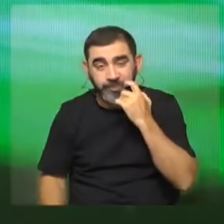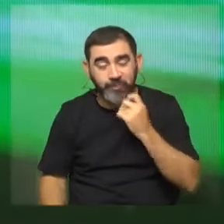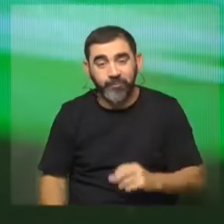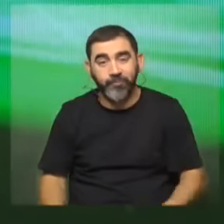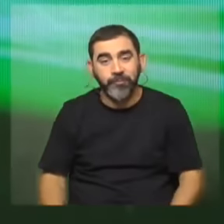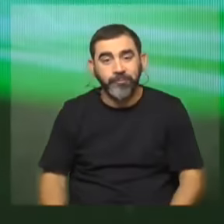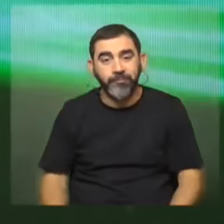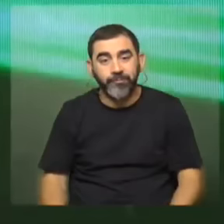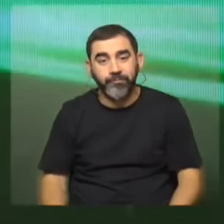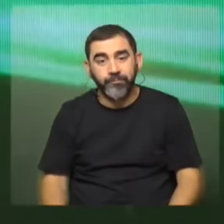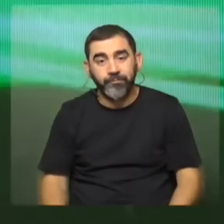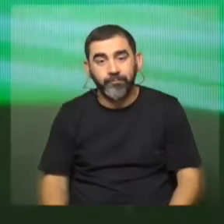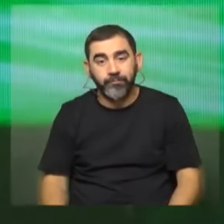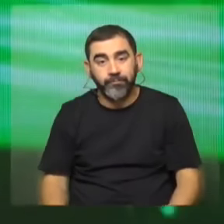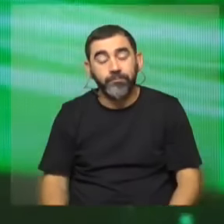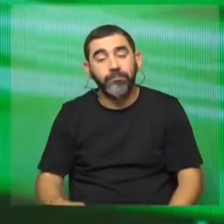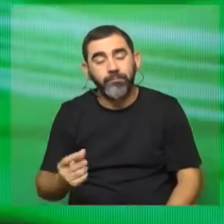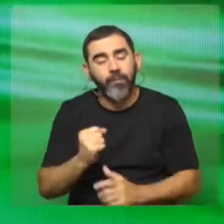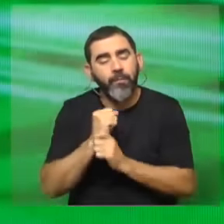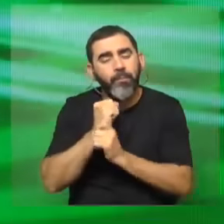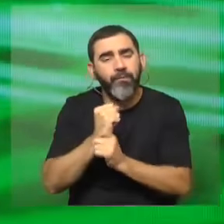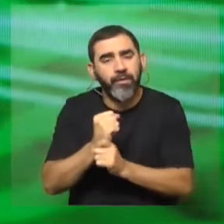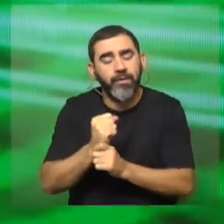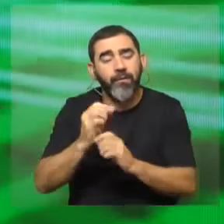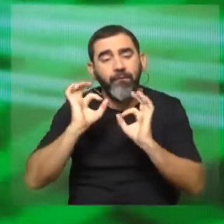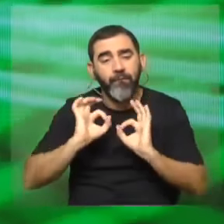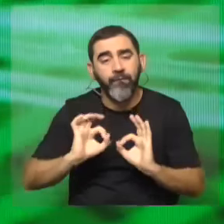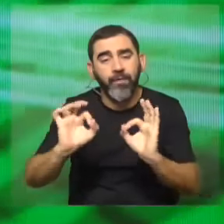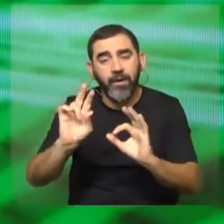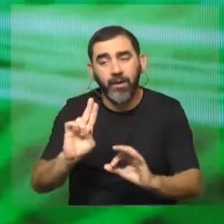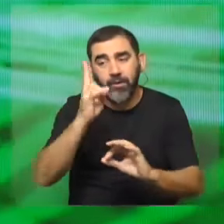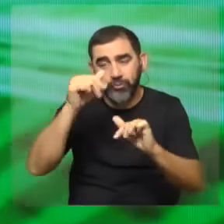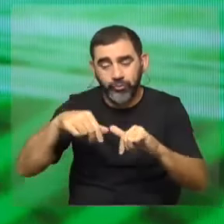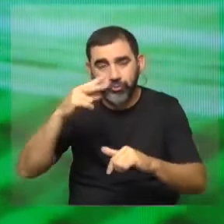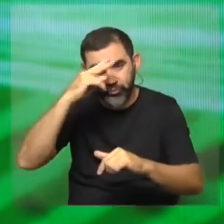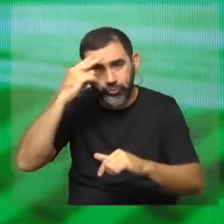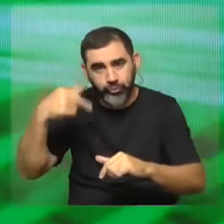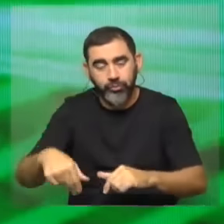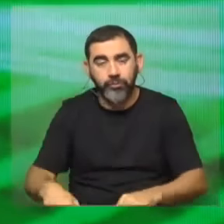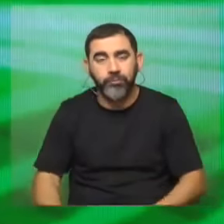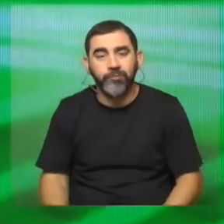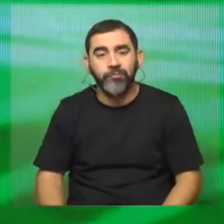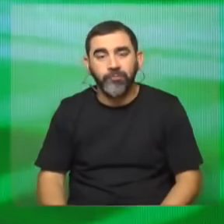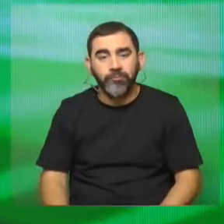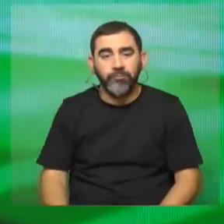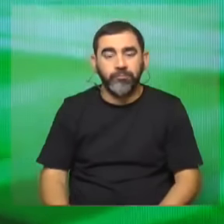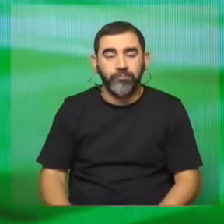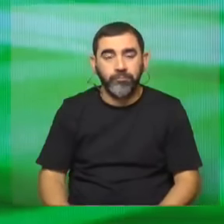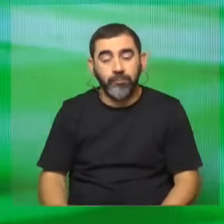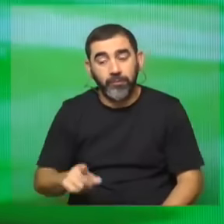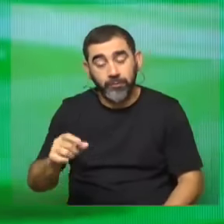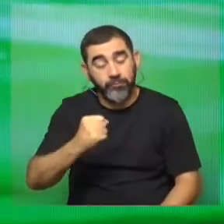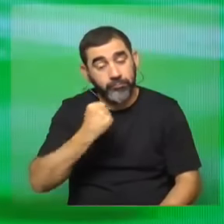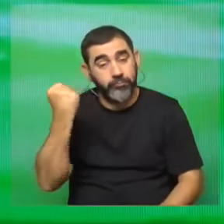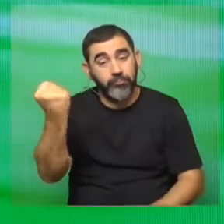semana después siguen prefiriendo hacer su vacación sobre todo de verano en el Uruguay y eso Este